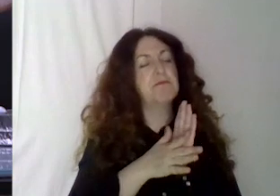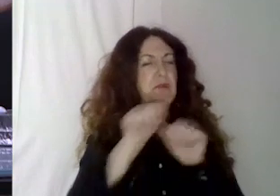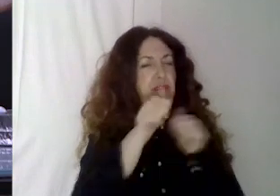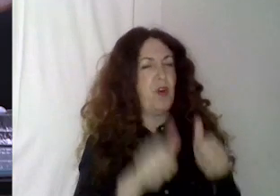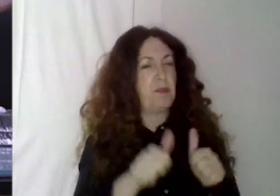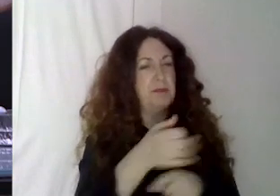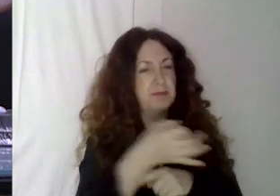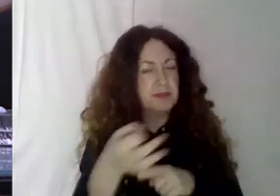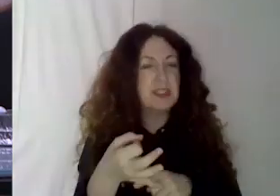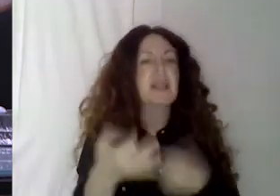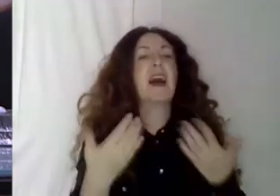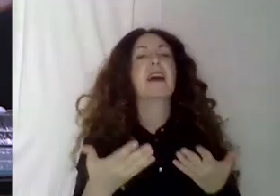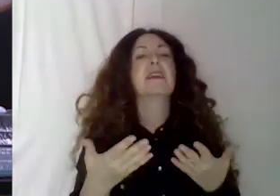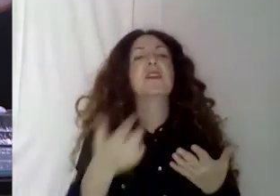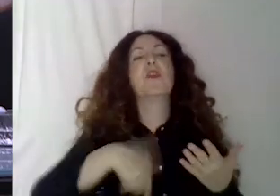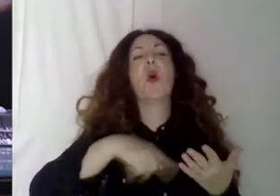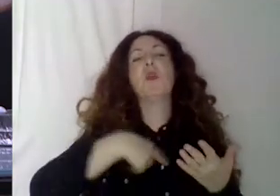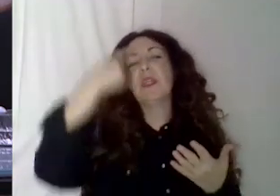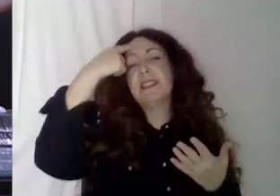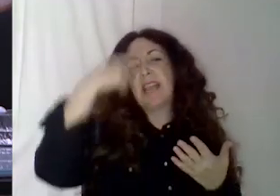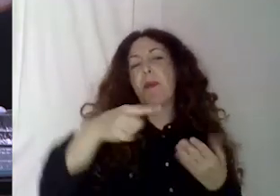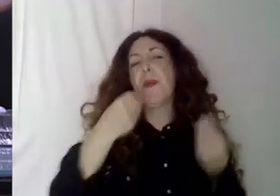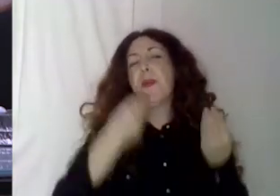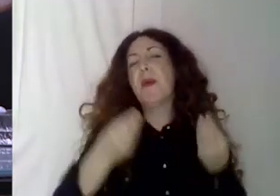Bowman, una antropóloga mujer en los